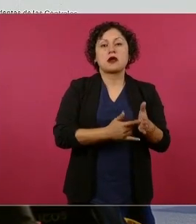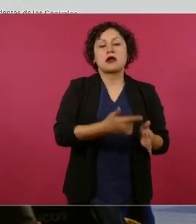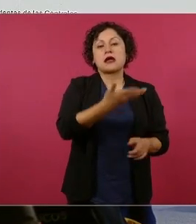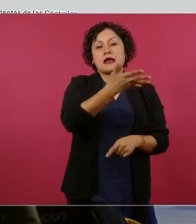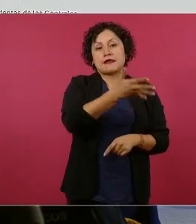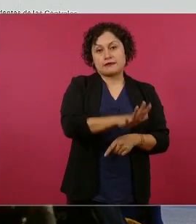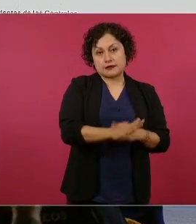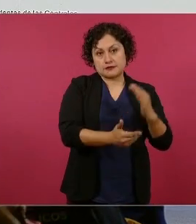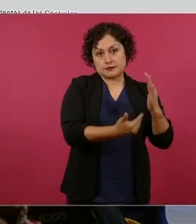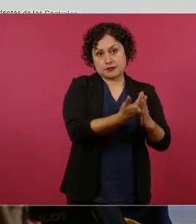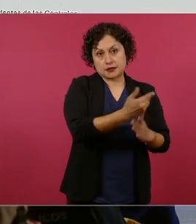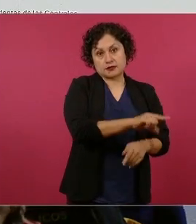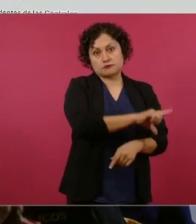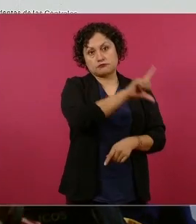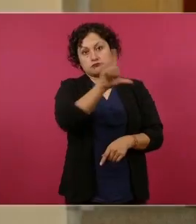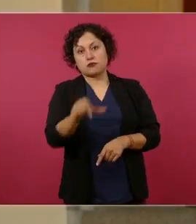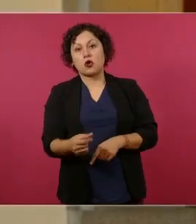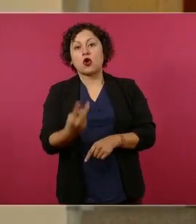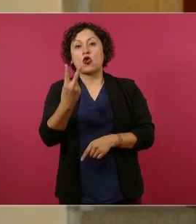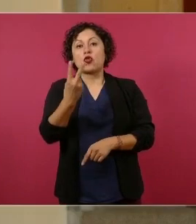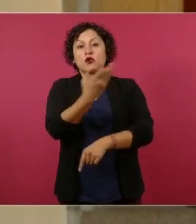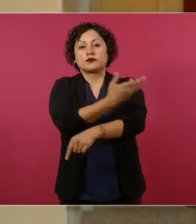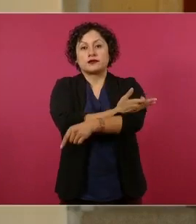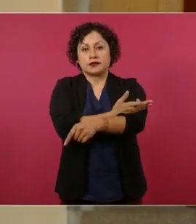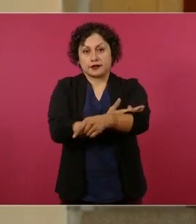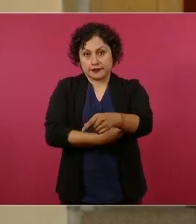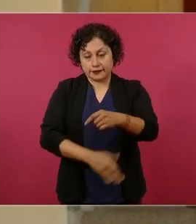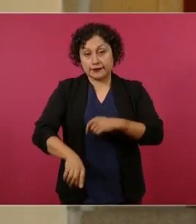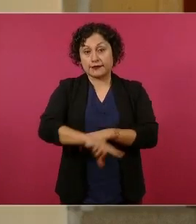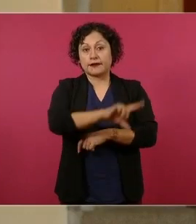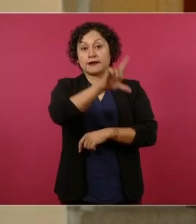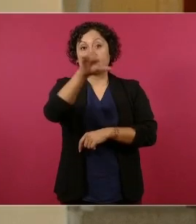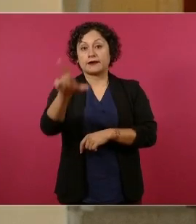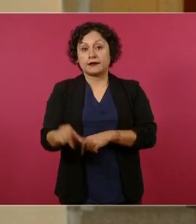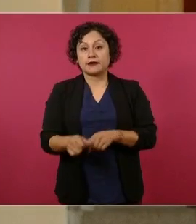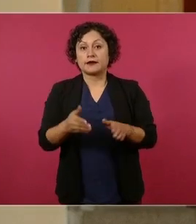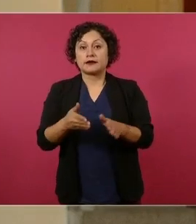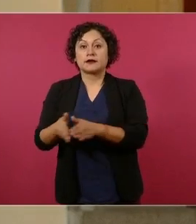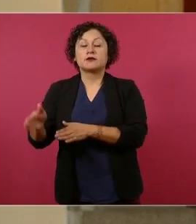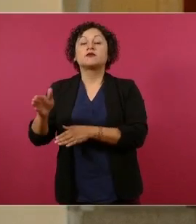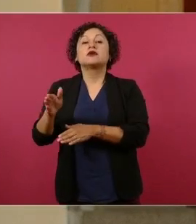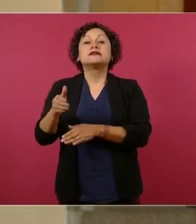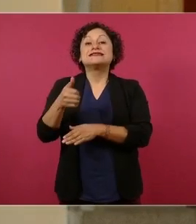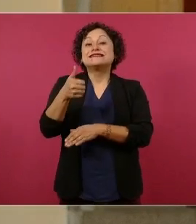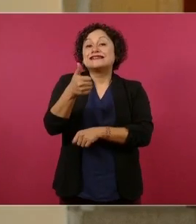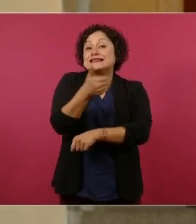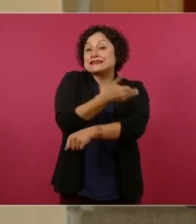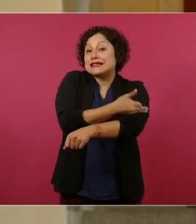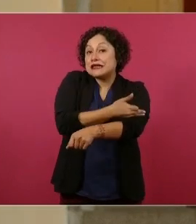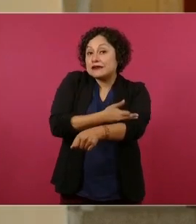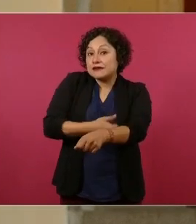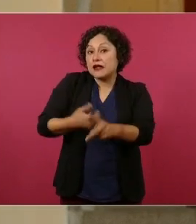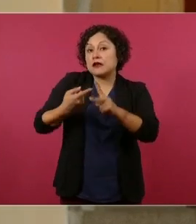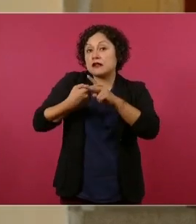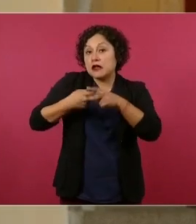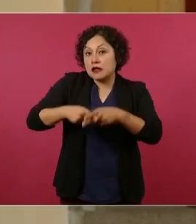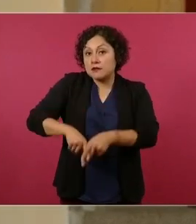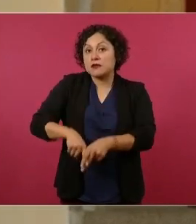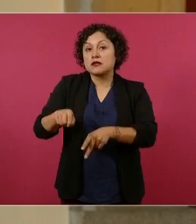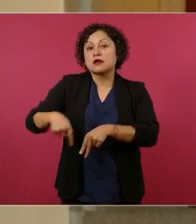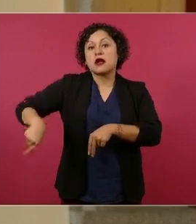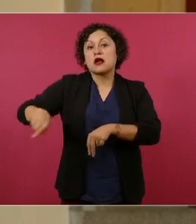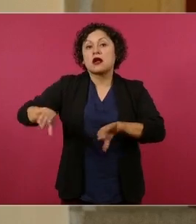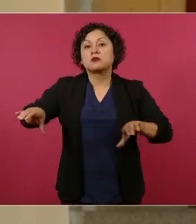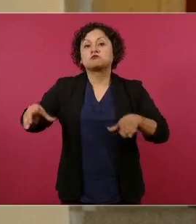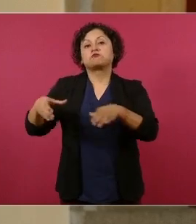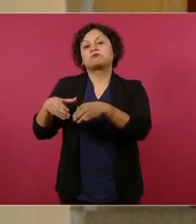de la tarde, y una sesión que abre su discusión desde las 18 horas y no se levanta hasta que no